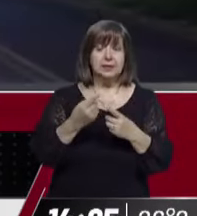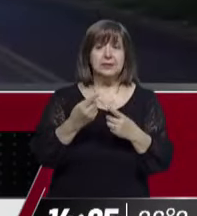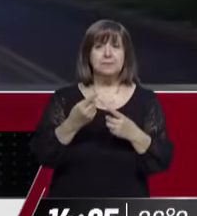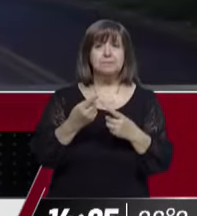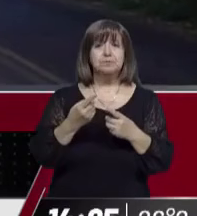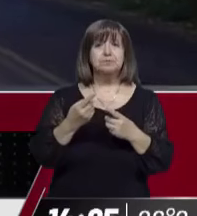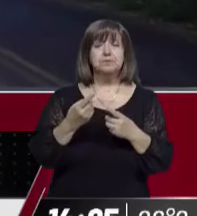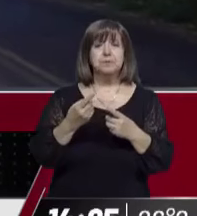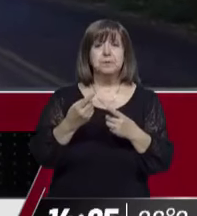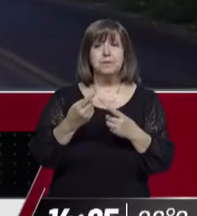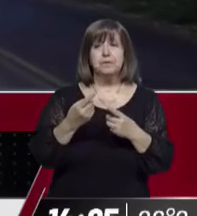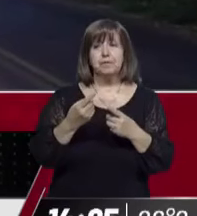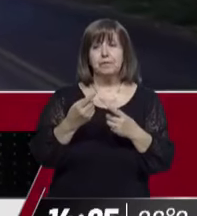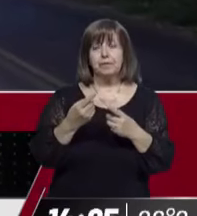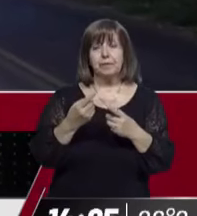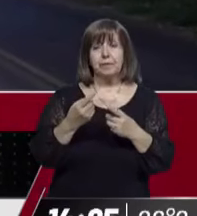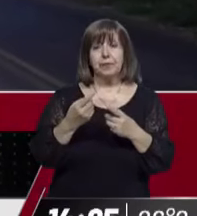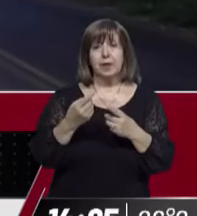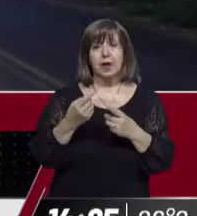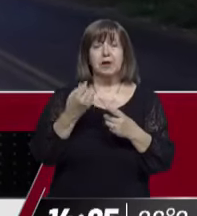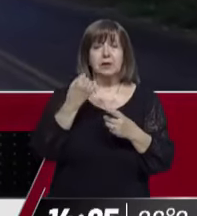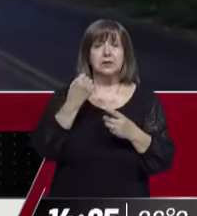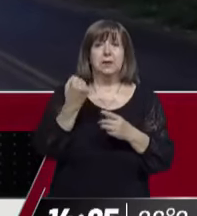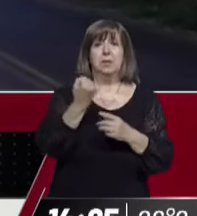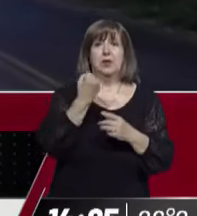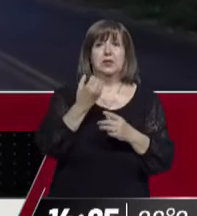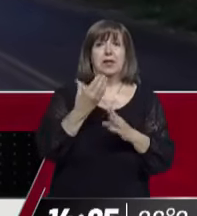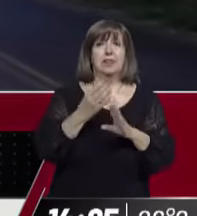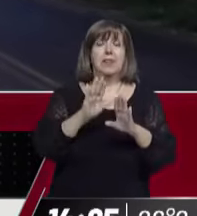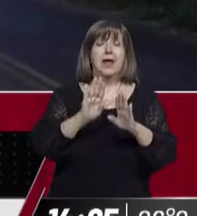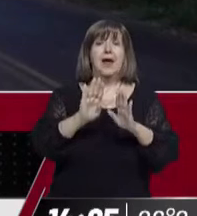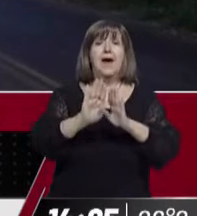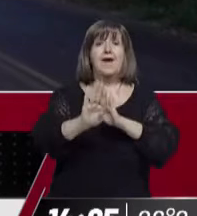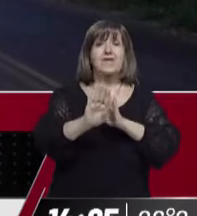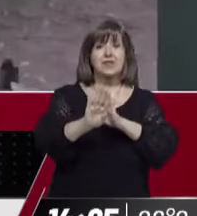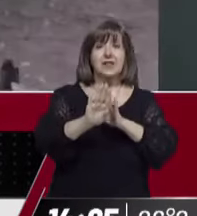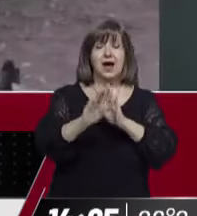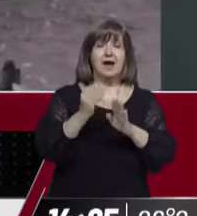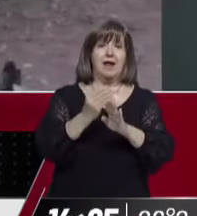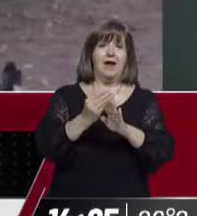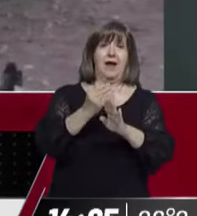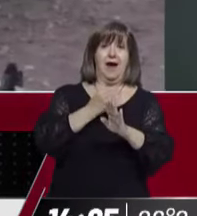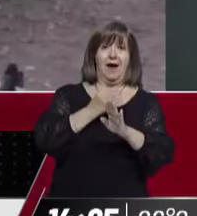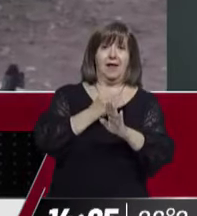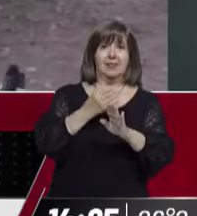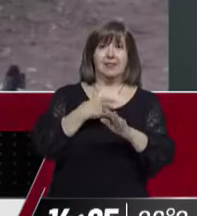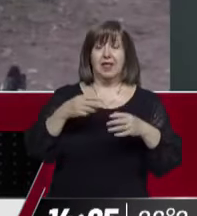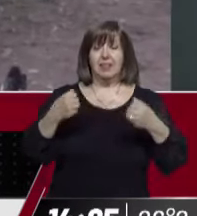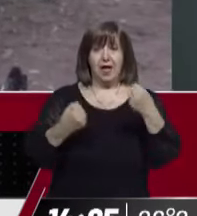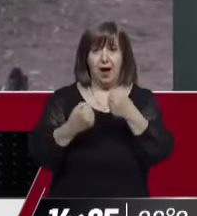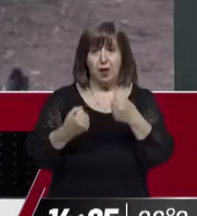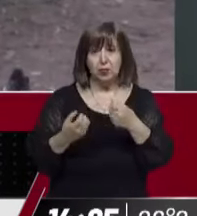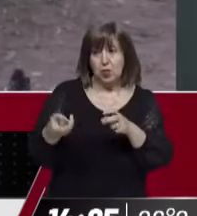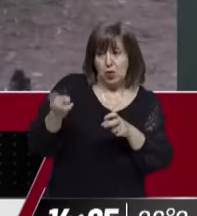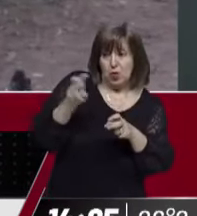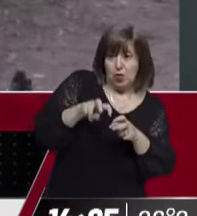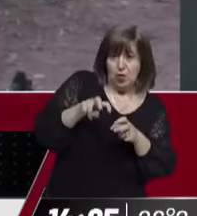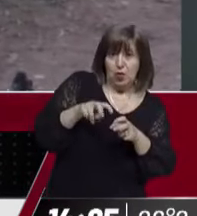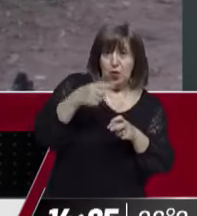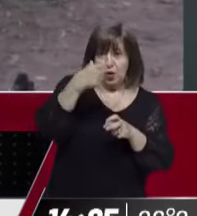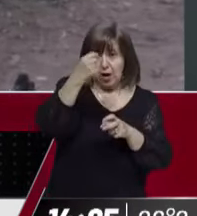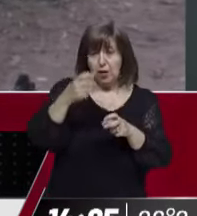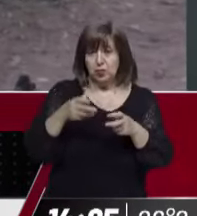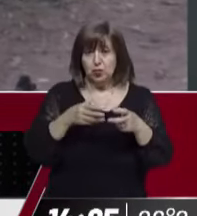nuevamente poder llevar lo que son las precauciones, las medidas que tenemos que tomar antes que vamos a circular en un vehículo, ¿verdad? Lo primero